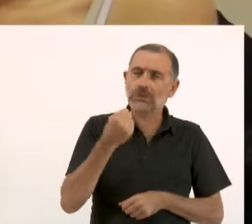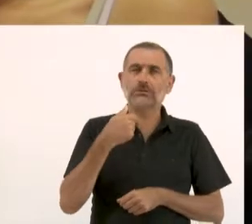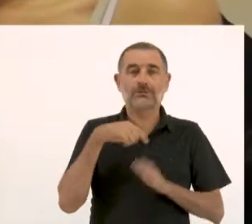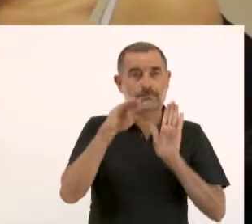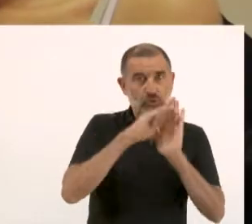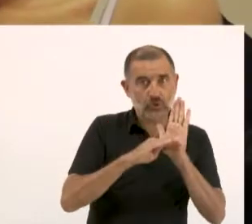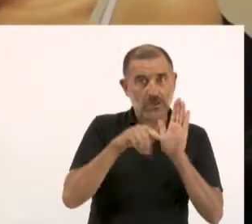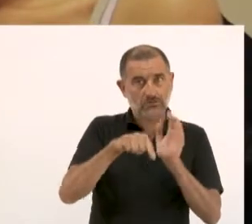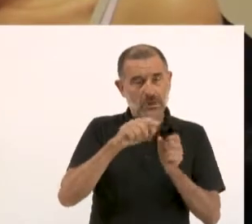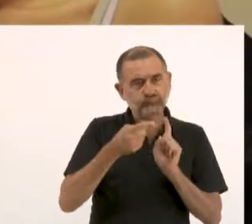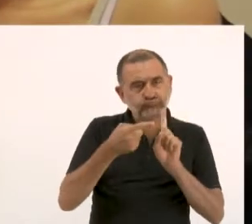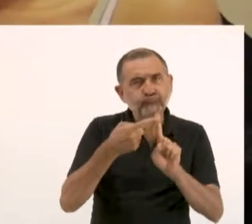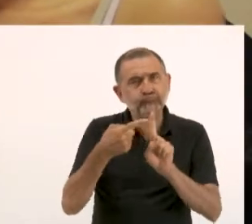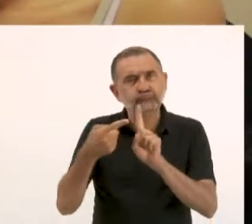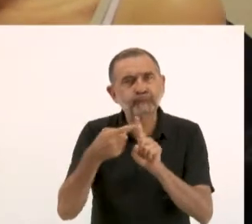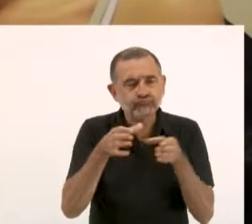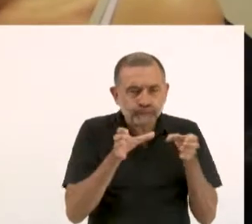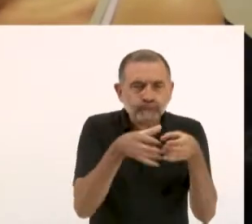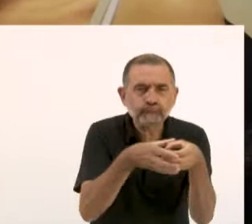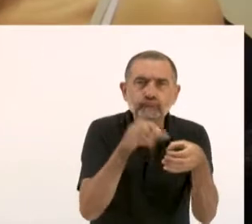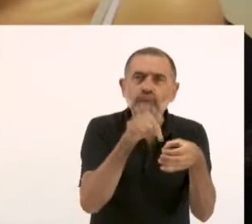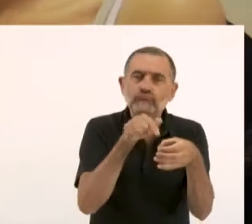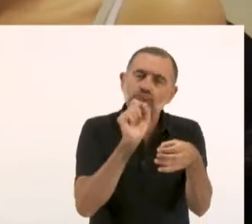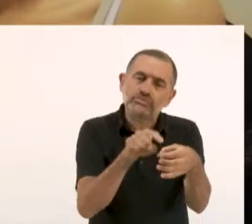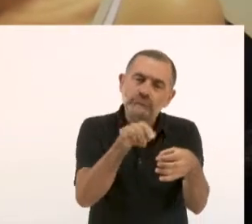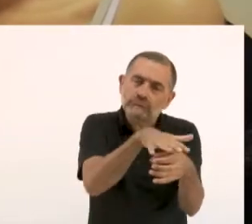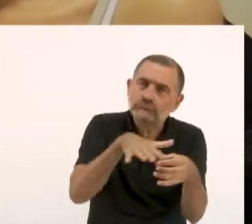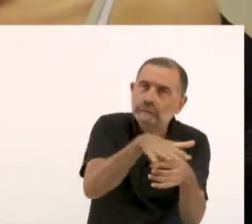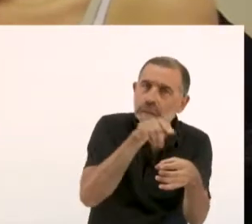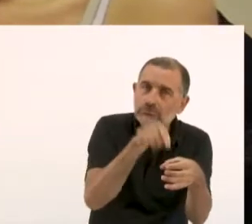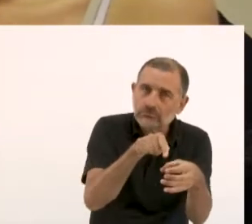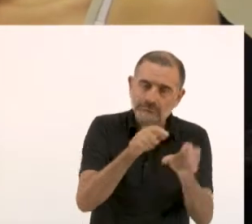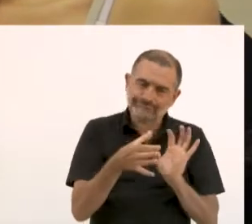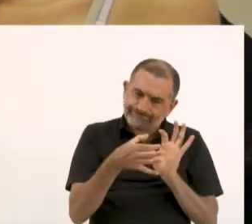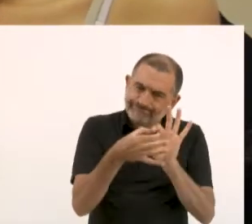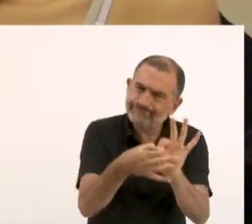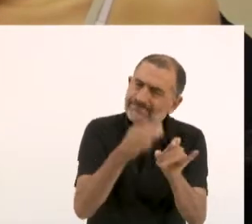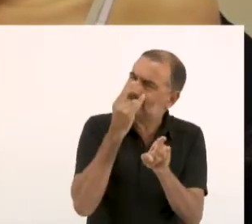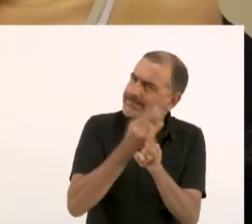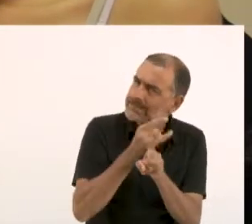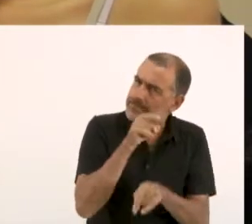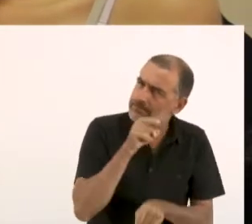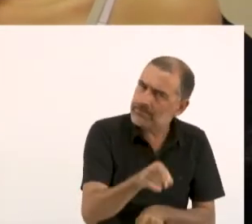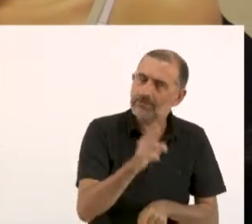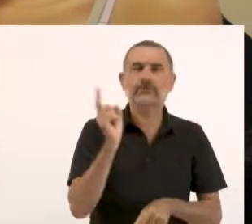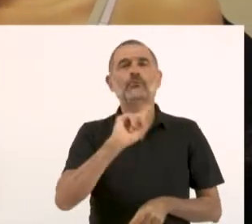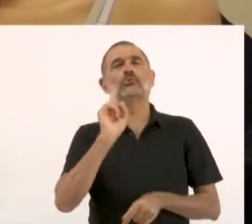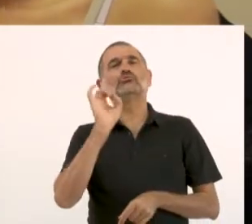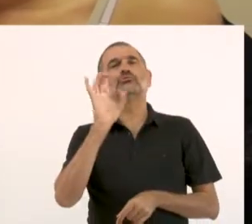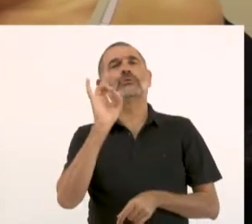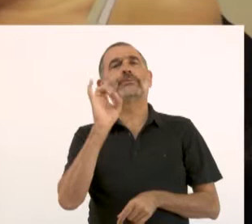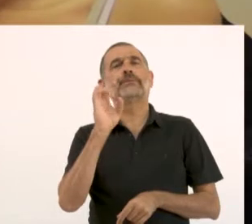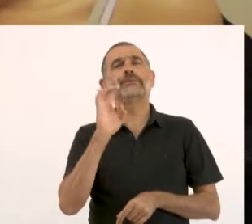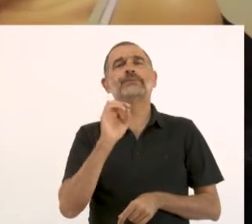el contacto con las comunidades locales en donde se trabaja. Es decir, que no es solamente